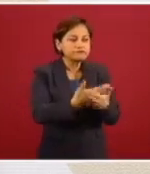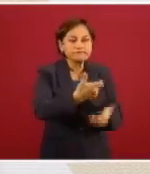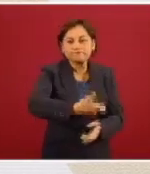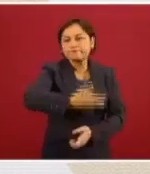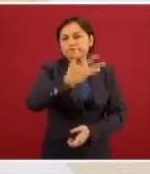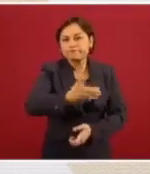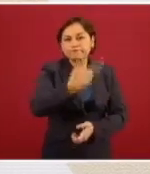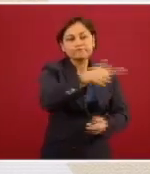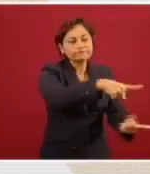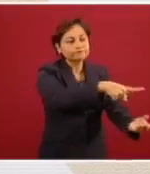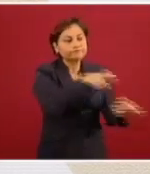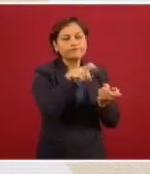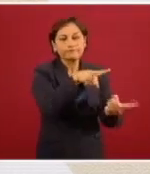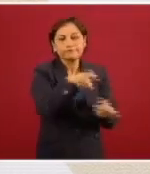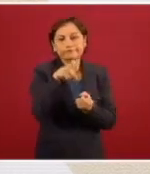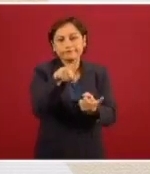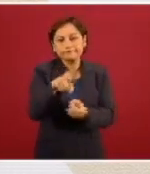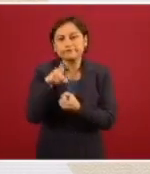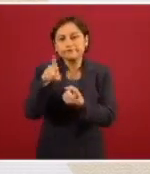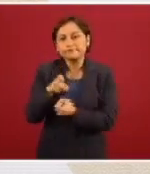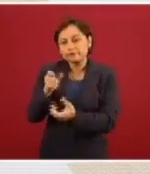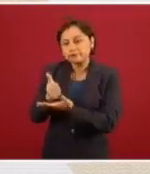salarios,